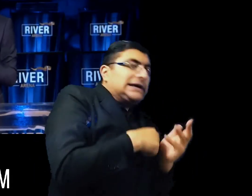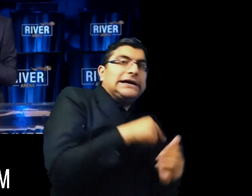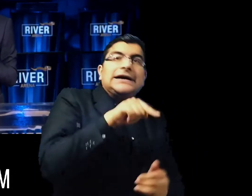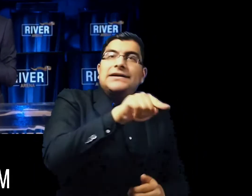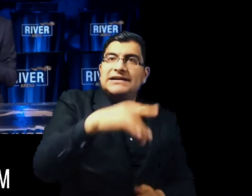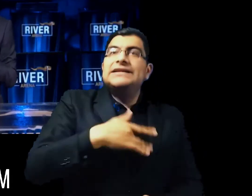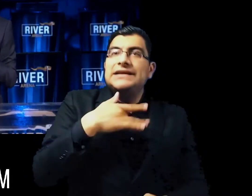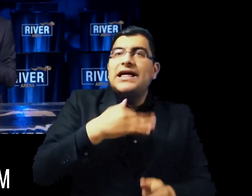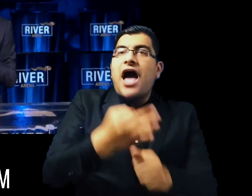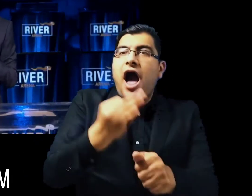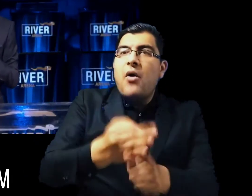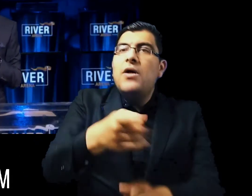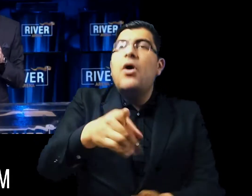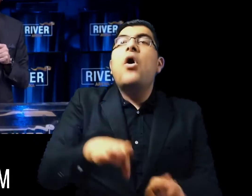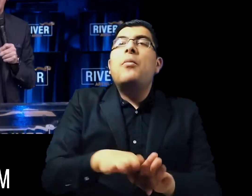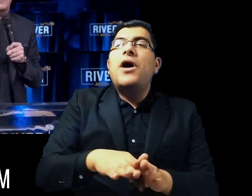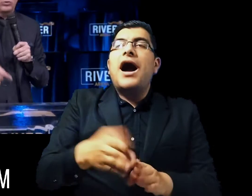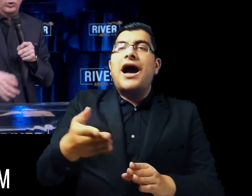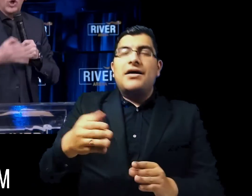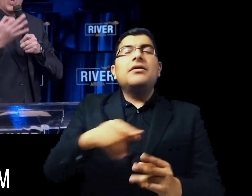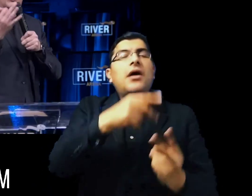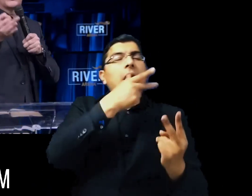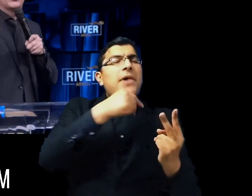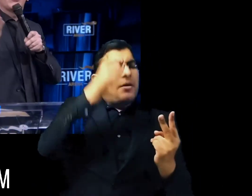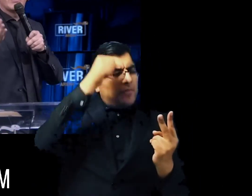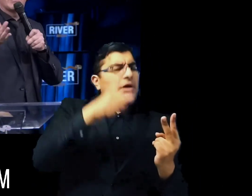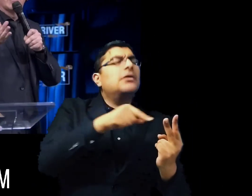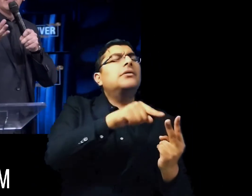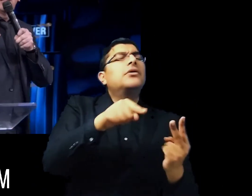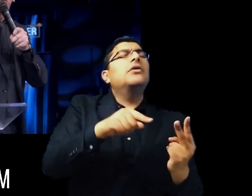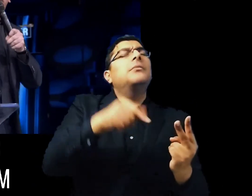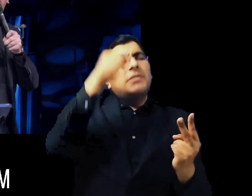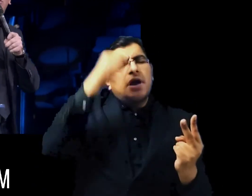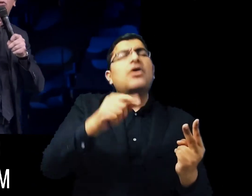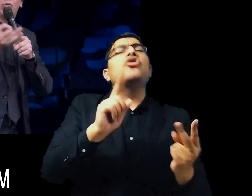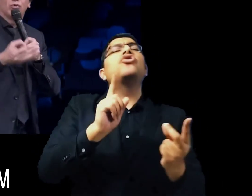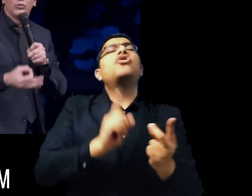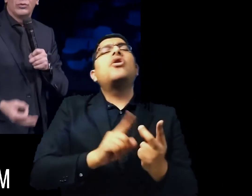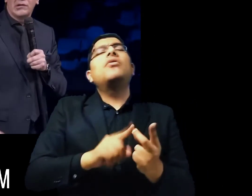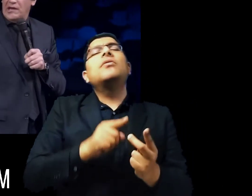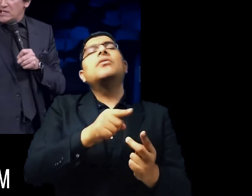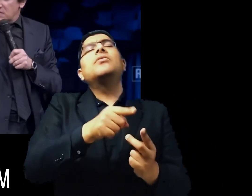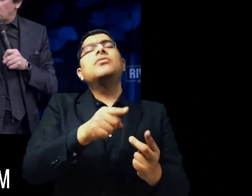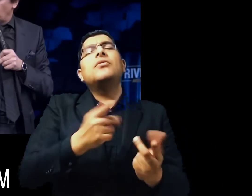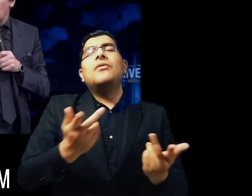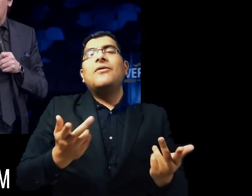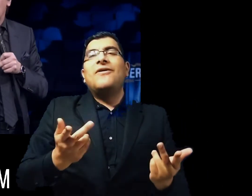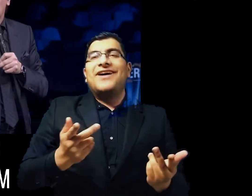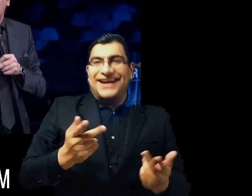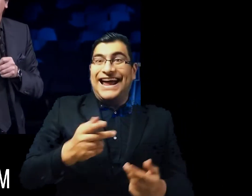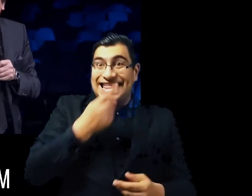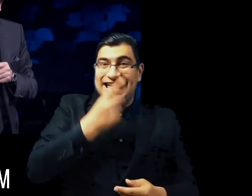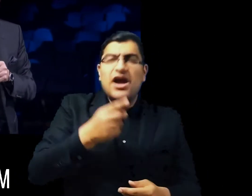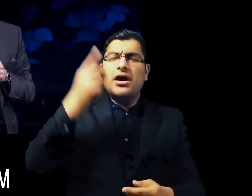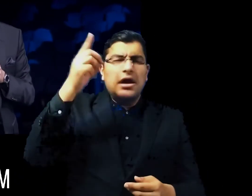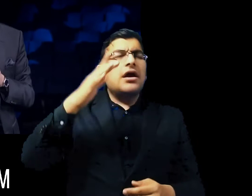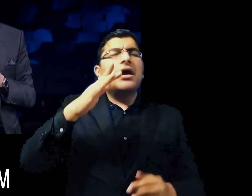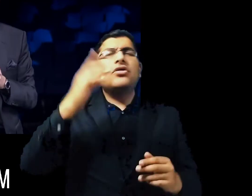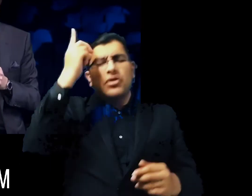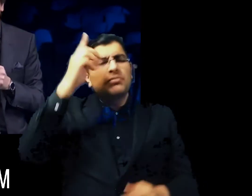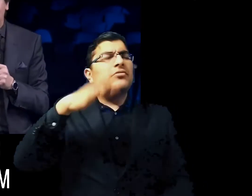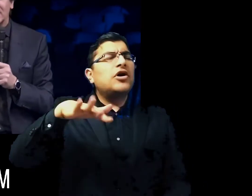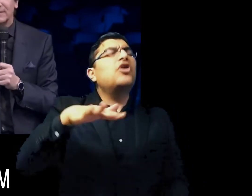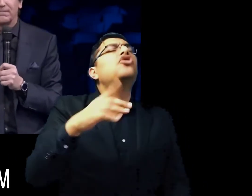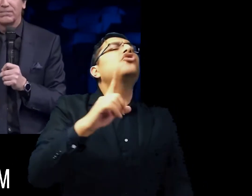Poco después que Adán pecó, Dios lo llamó y le preguntó, ¿dónde estás tú? Génesis 3:9. ¿Dónde estás tú?